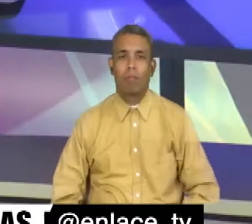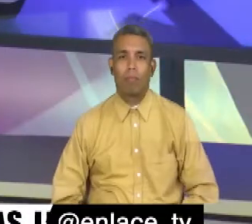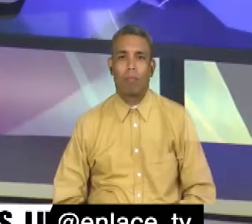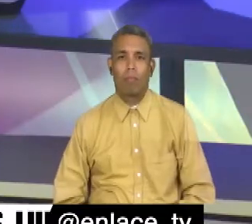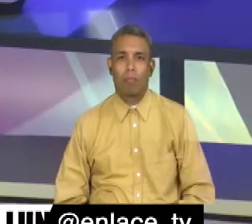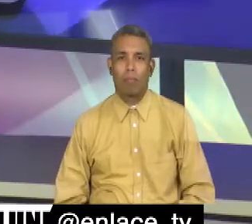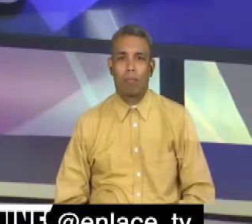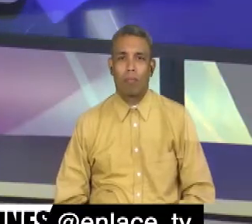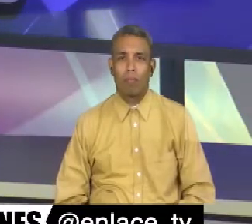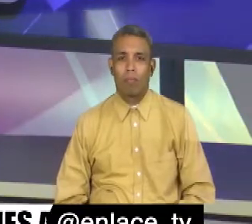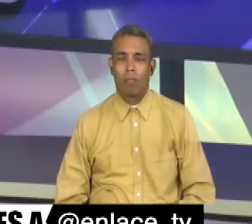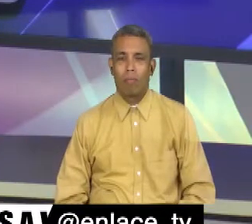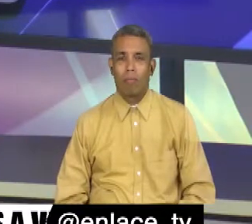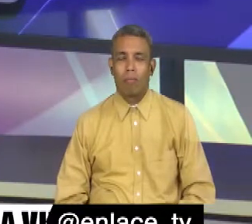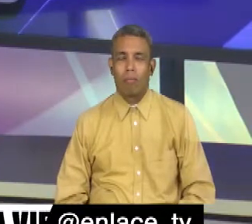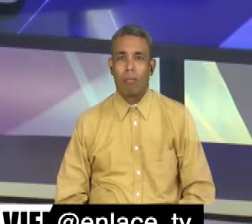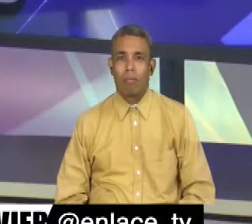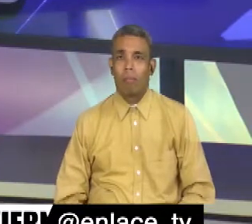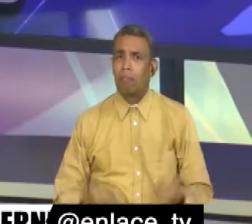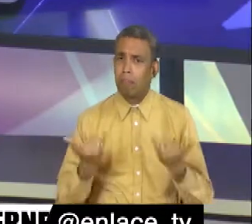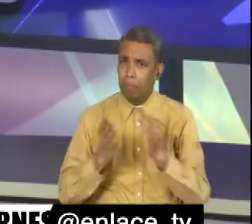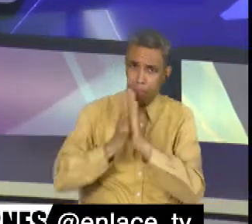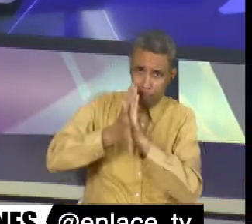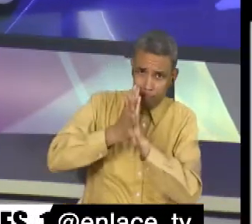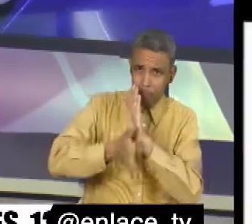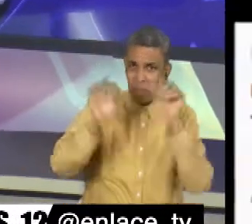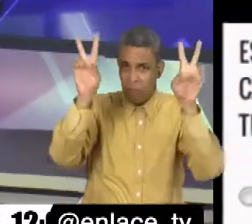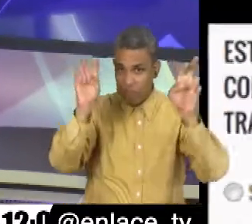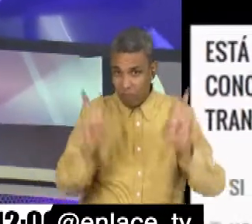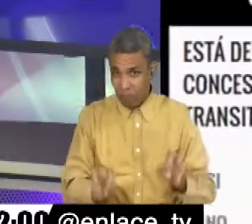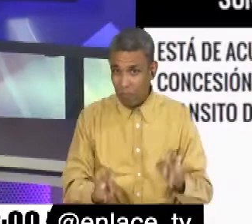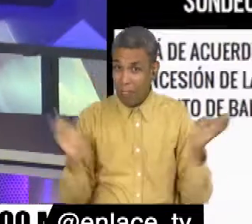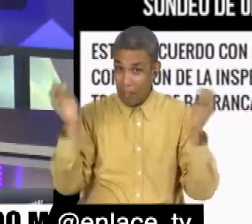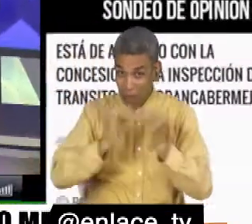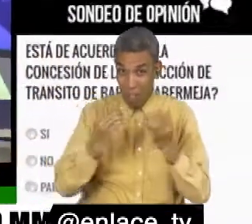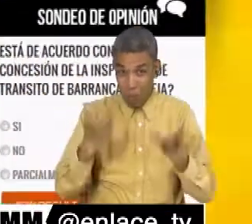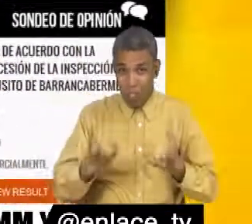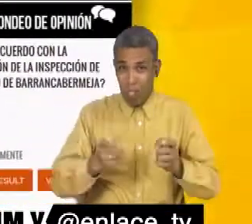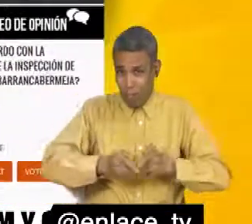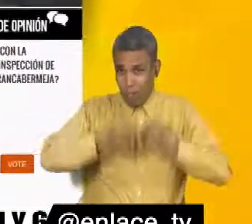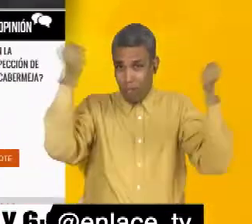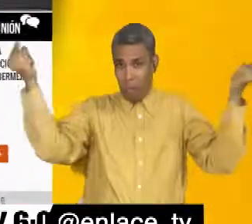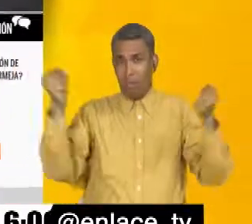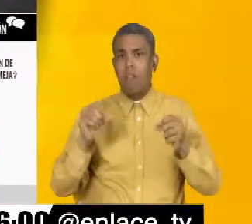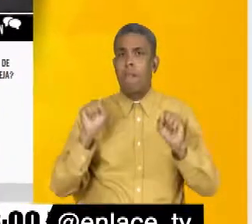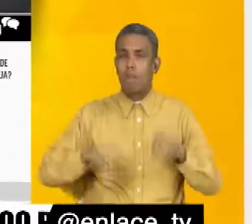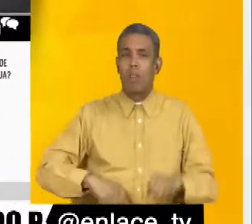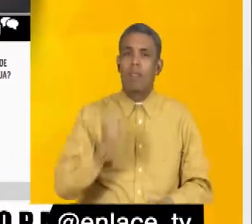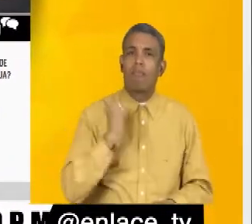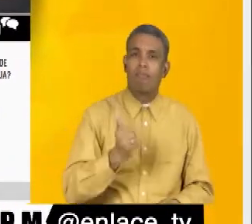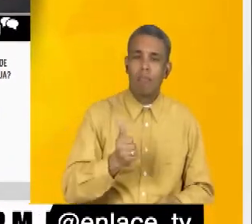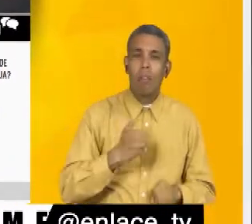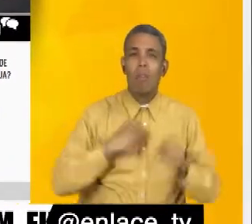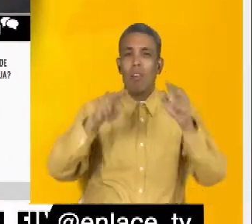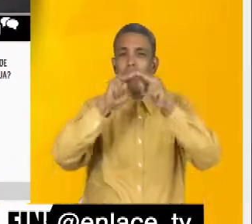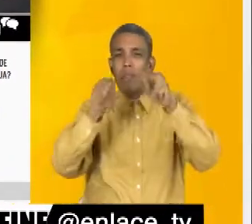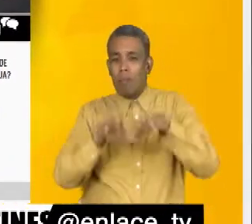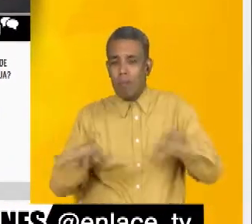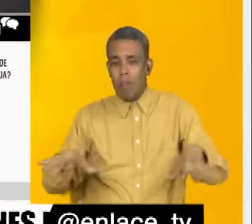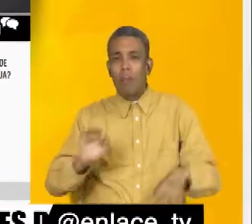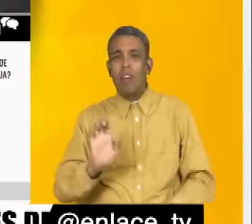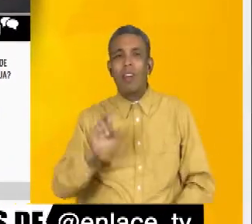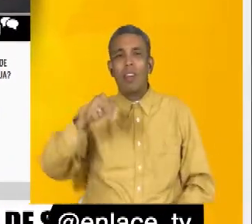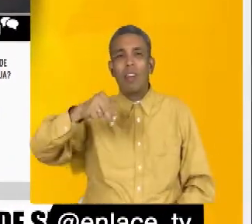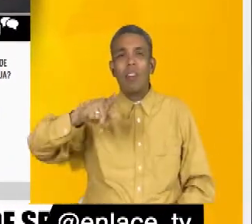Seguimos llevando a nuestra comunidad lo que pasa en la ciudad y región. Esta y otras informaciones de Enlace Noticias, usted las puede ver ahí en nuestra